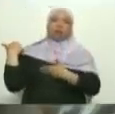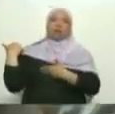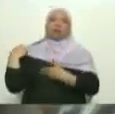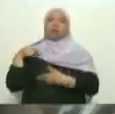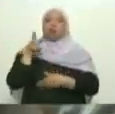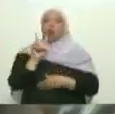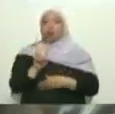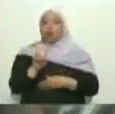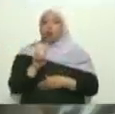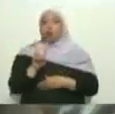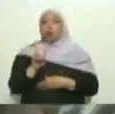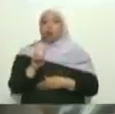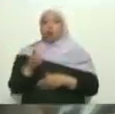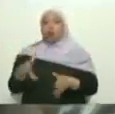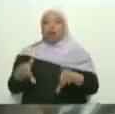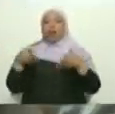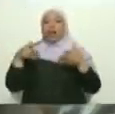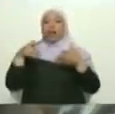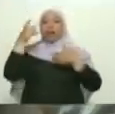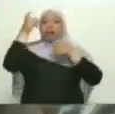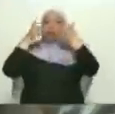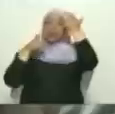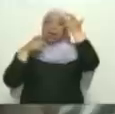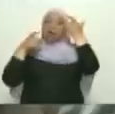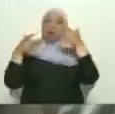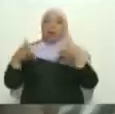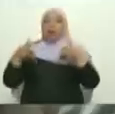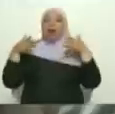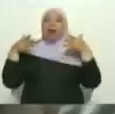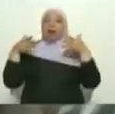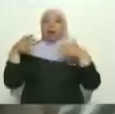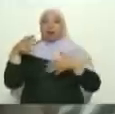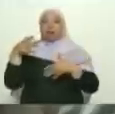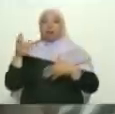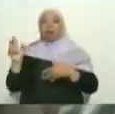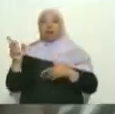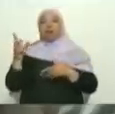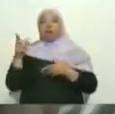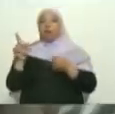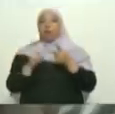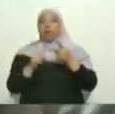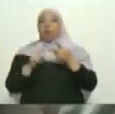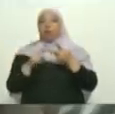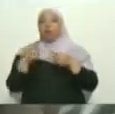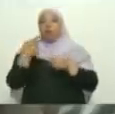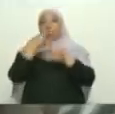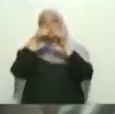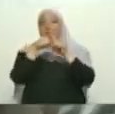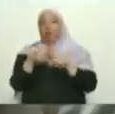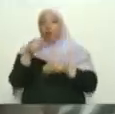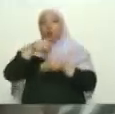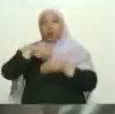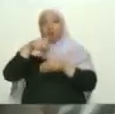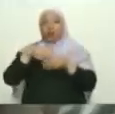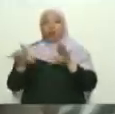airoso el presidente Hugo Chávez y se convirtió en aquel referéndum que buscaba